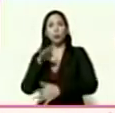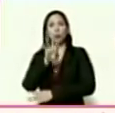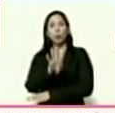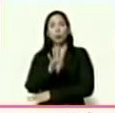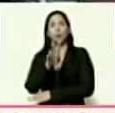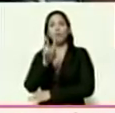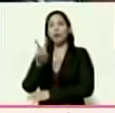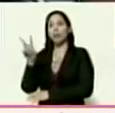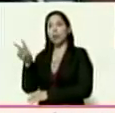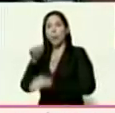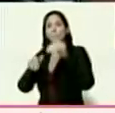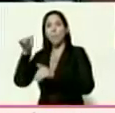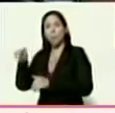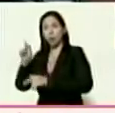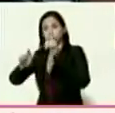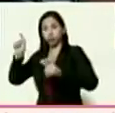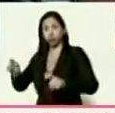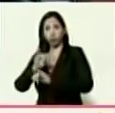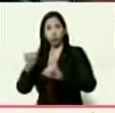11.062.422 electores.